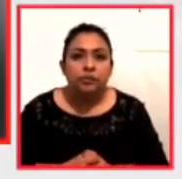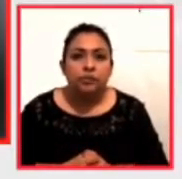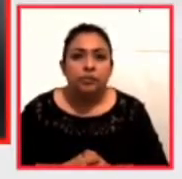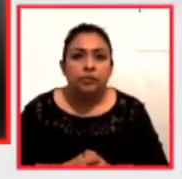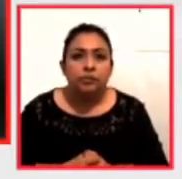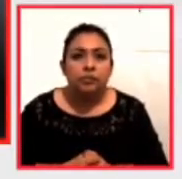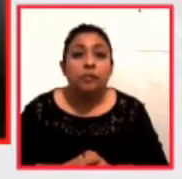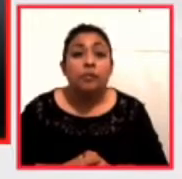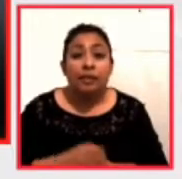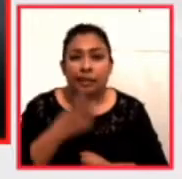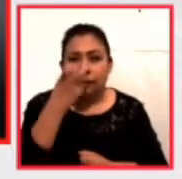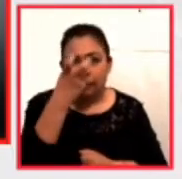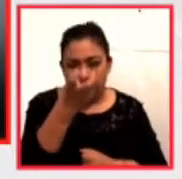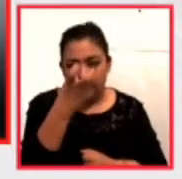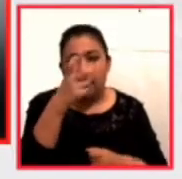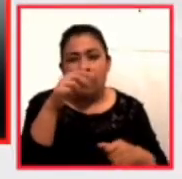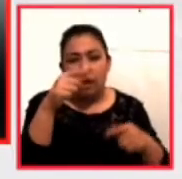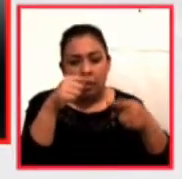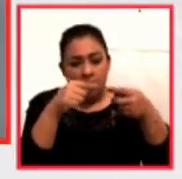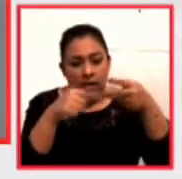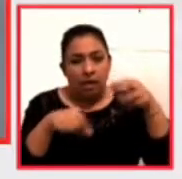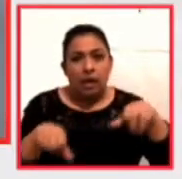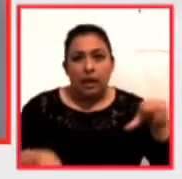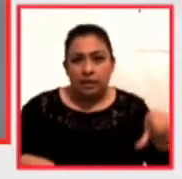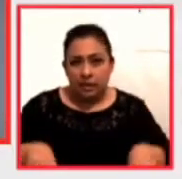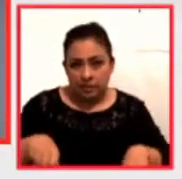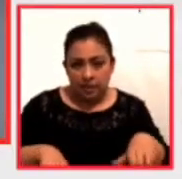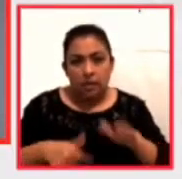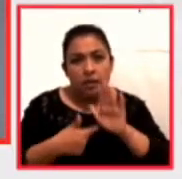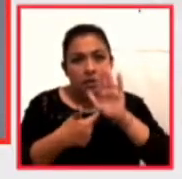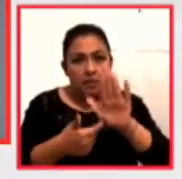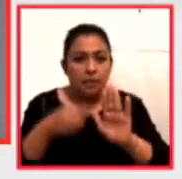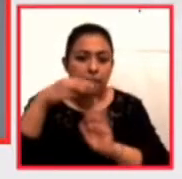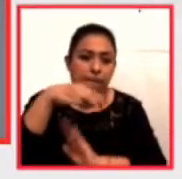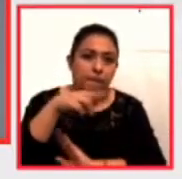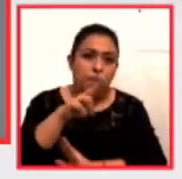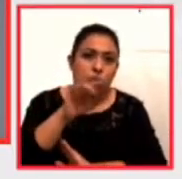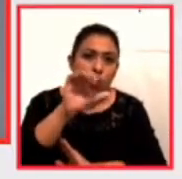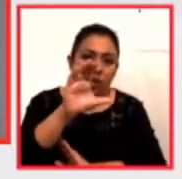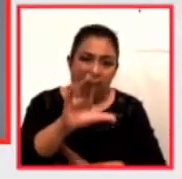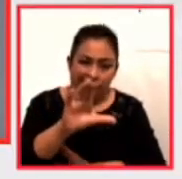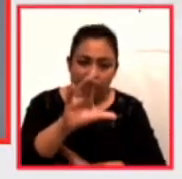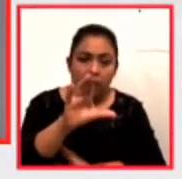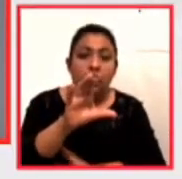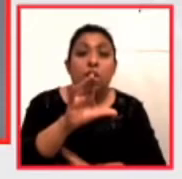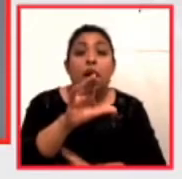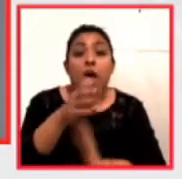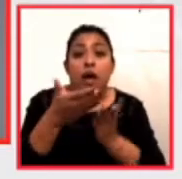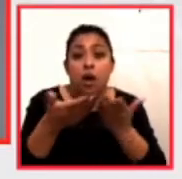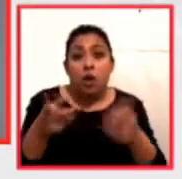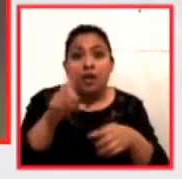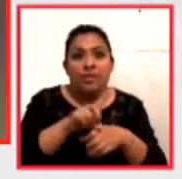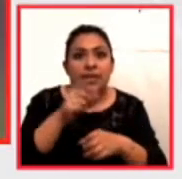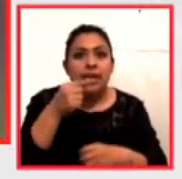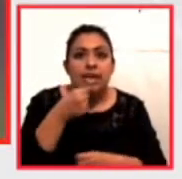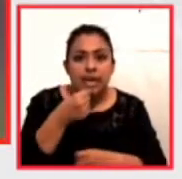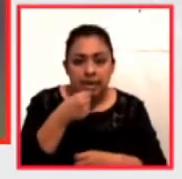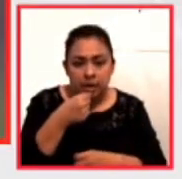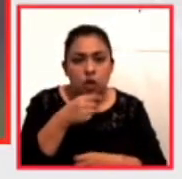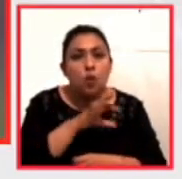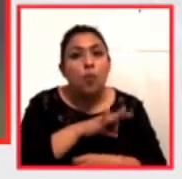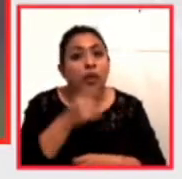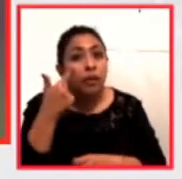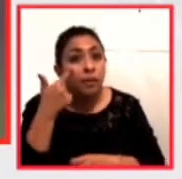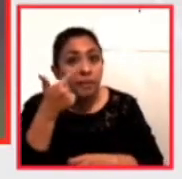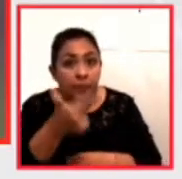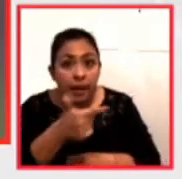ellas. Estas son algunas de las actividades interactivas que ofrece el Museo Universitario de Arte Contemporáneo en este Día del Niño. Puedes descubrirlas